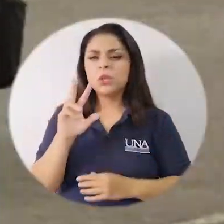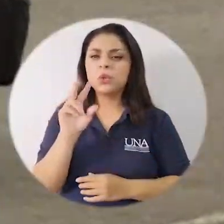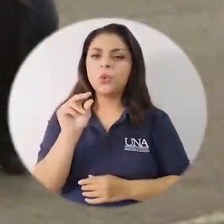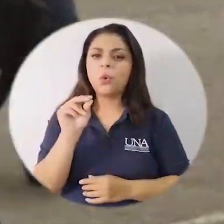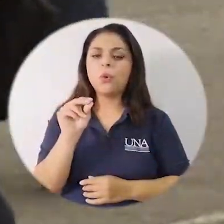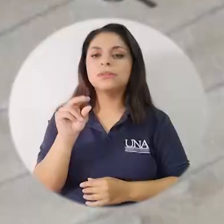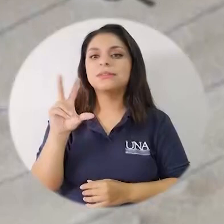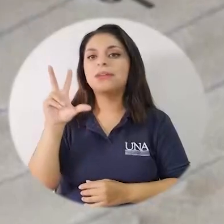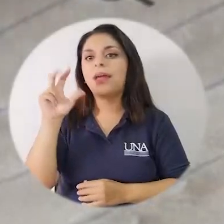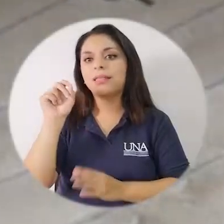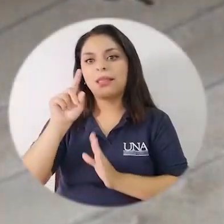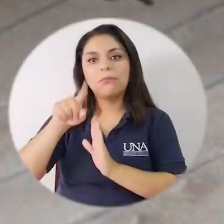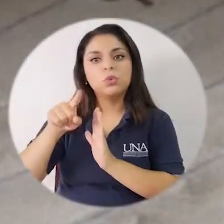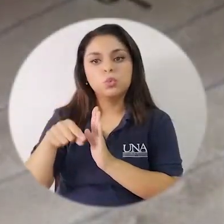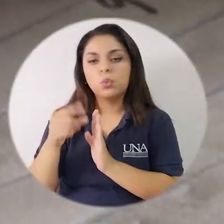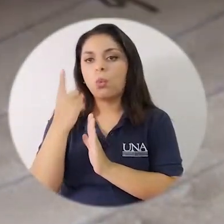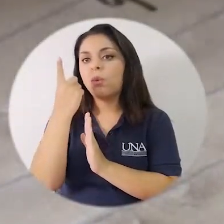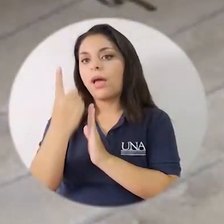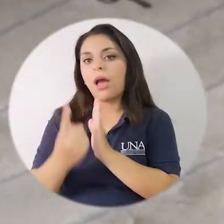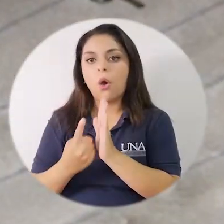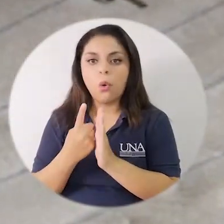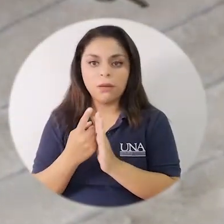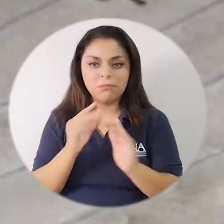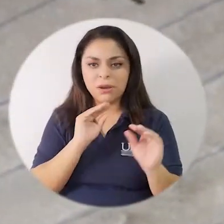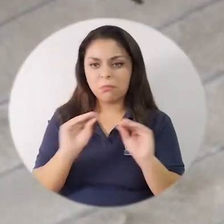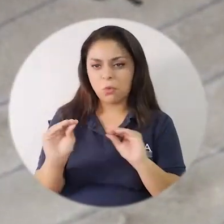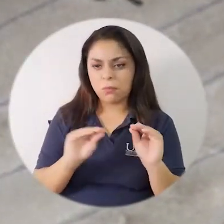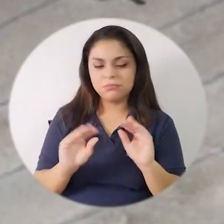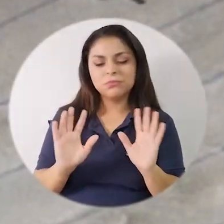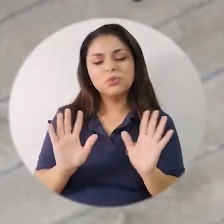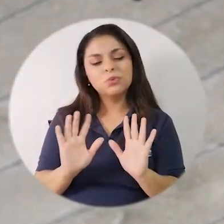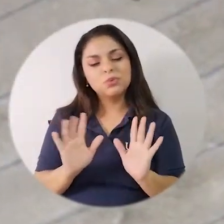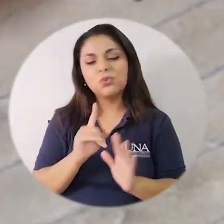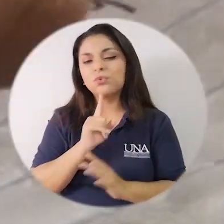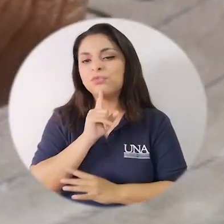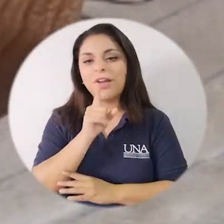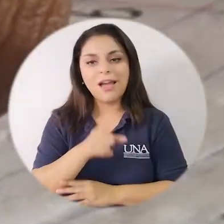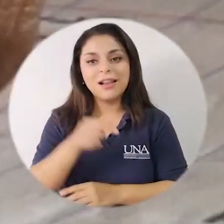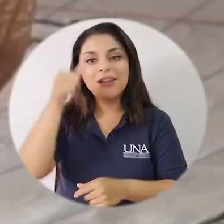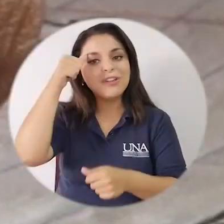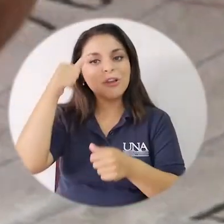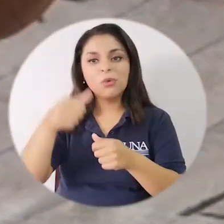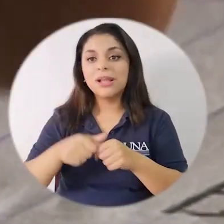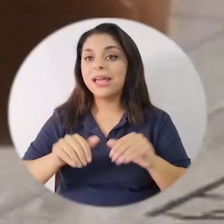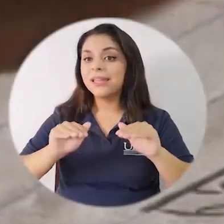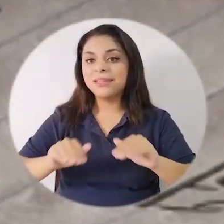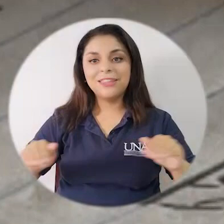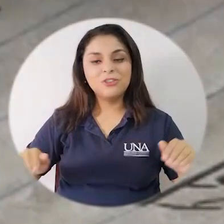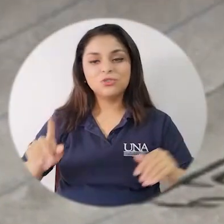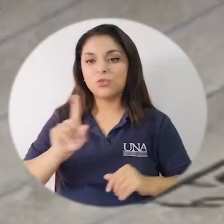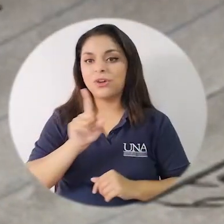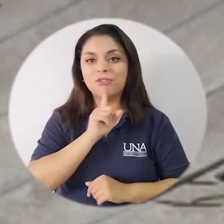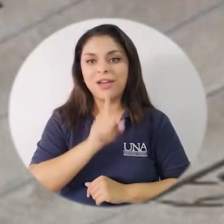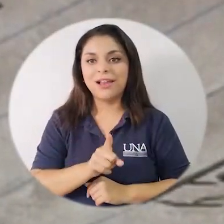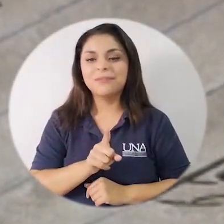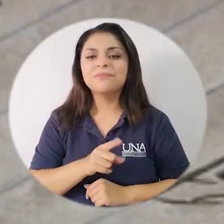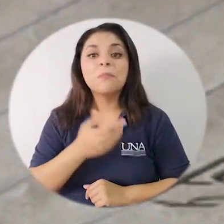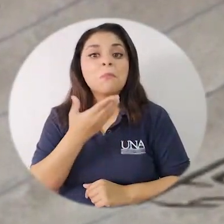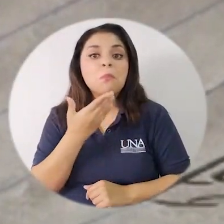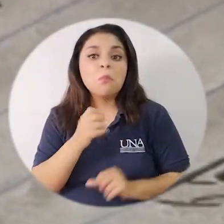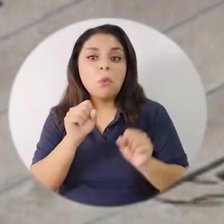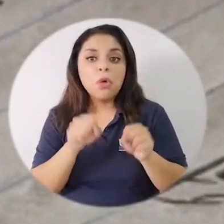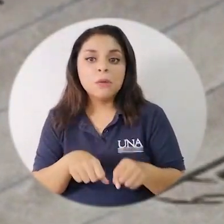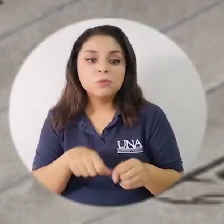Entonces, quizás no es que vamos a tomar media hora, una hora para estar en movimiento, porque eso no es real. Como les digo, en niños eso no es